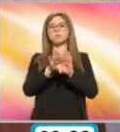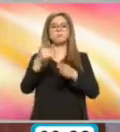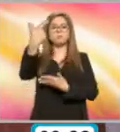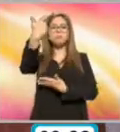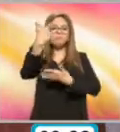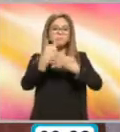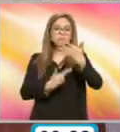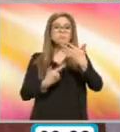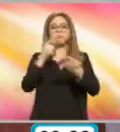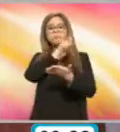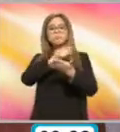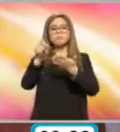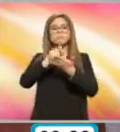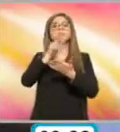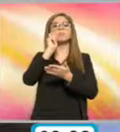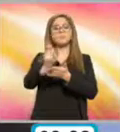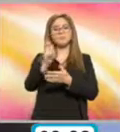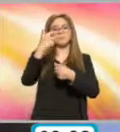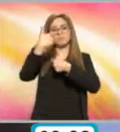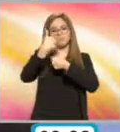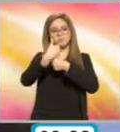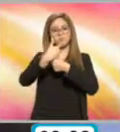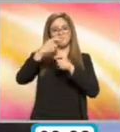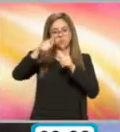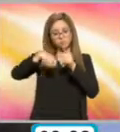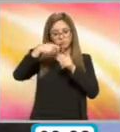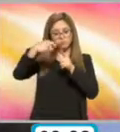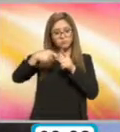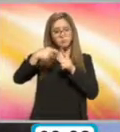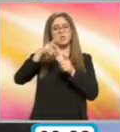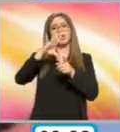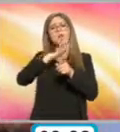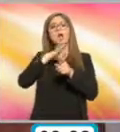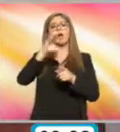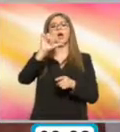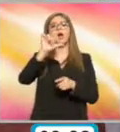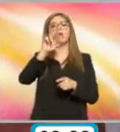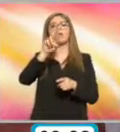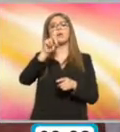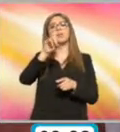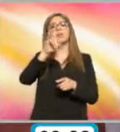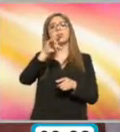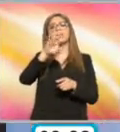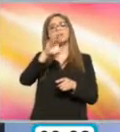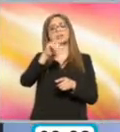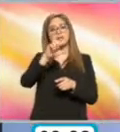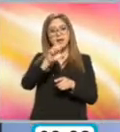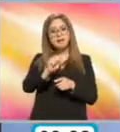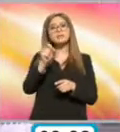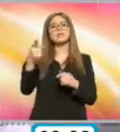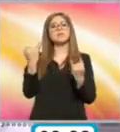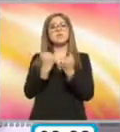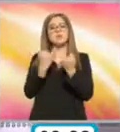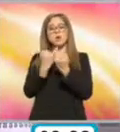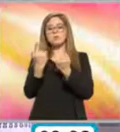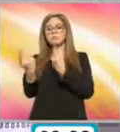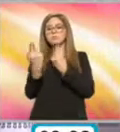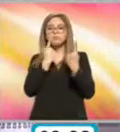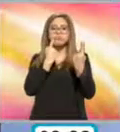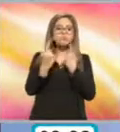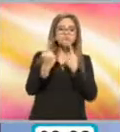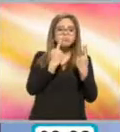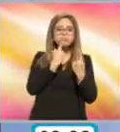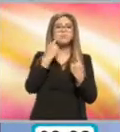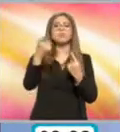a través de una videograbación de las audiencias y de la constancia de comparecencia de las partes, con un ánimo